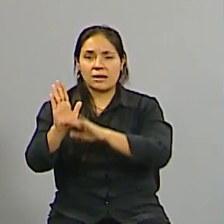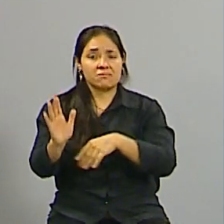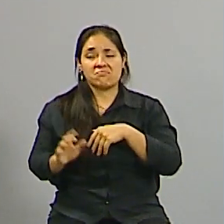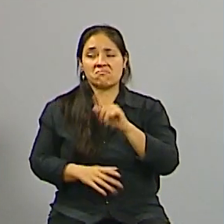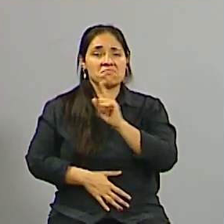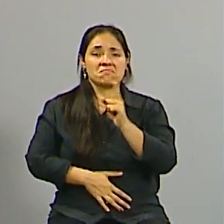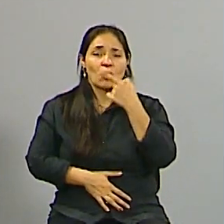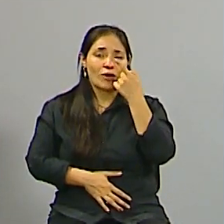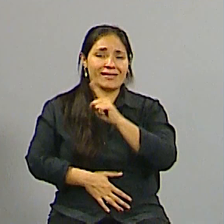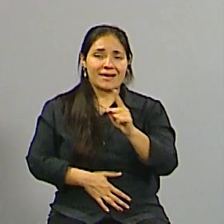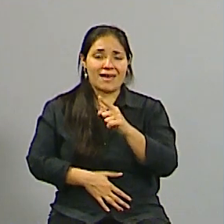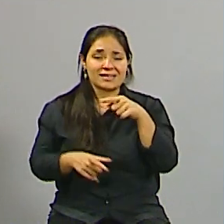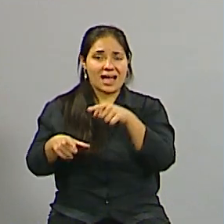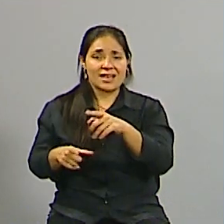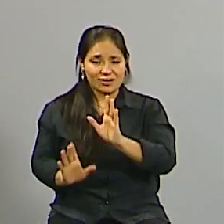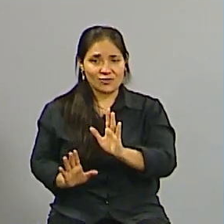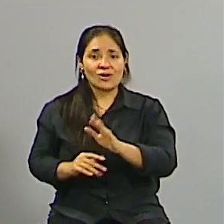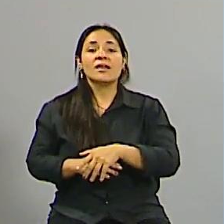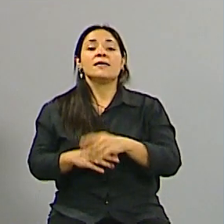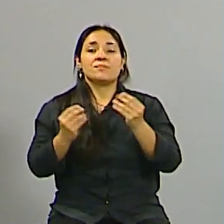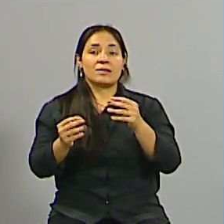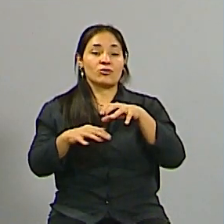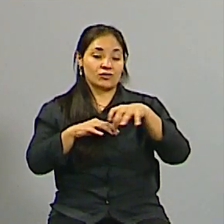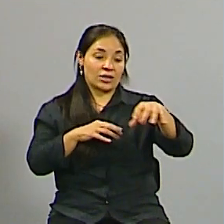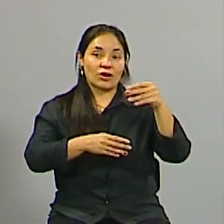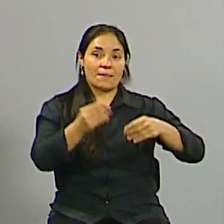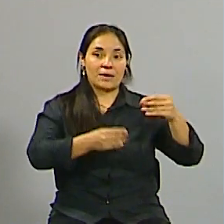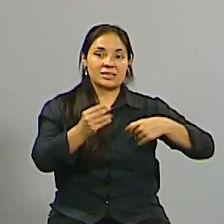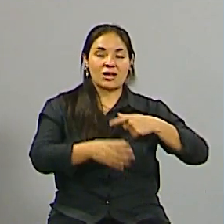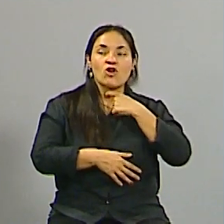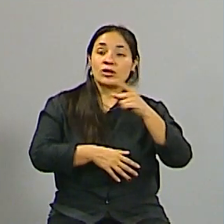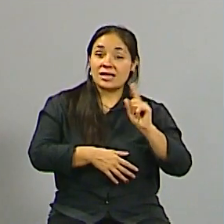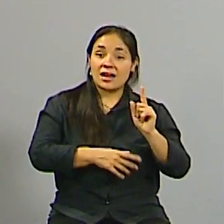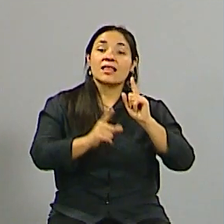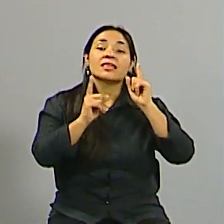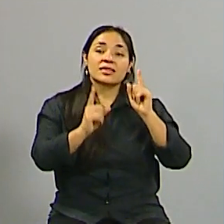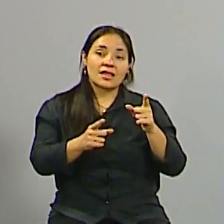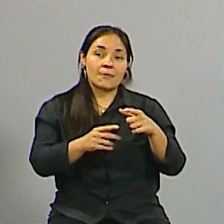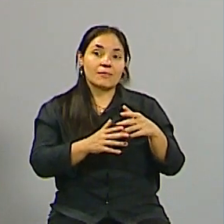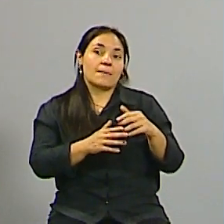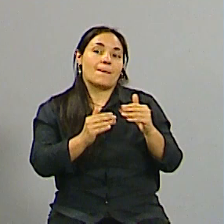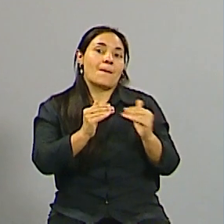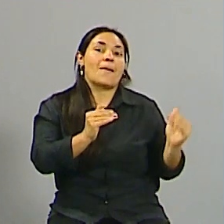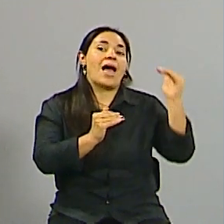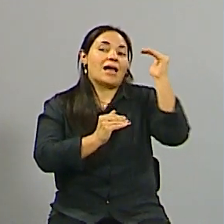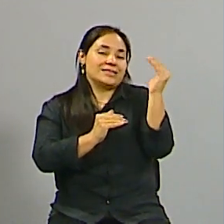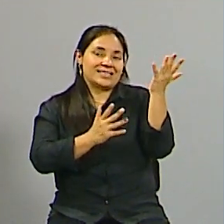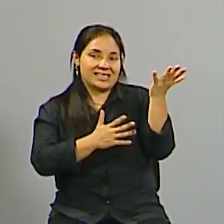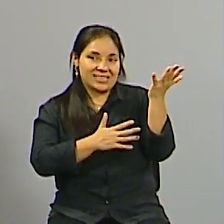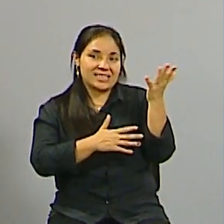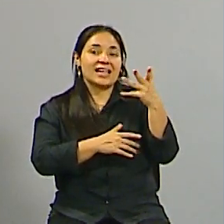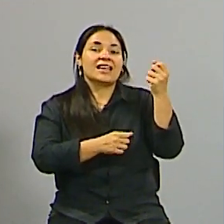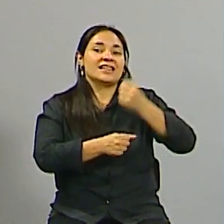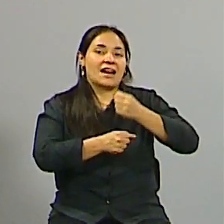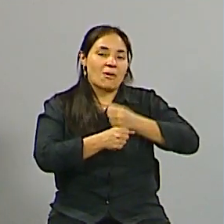primer resistencia viene del propio sector empresario y de los lobistas del sector empresario, sean que sean lobistas